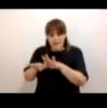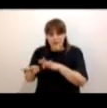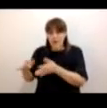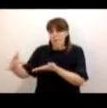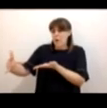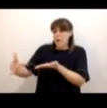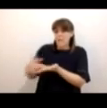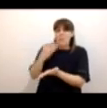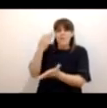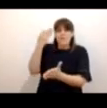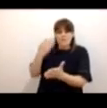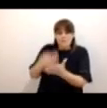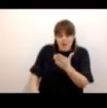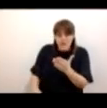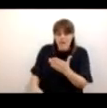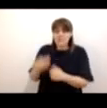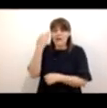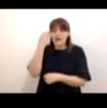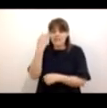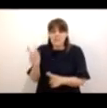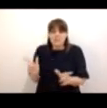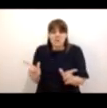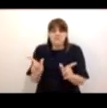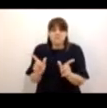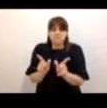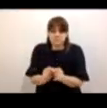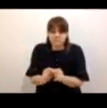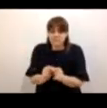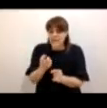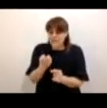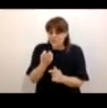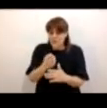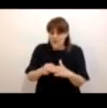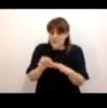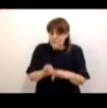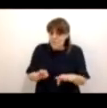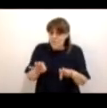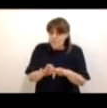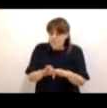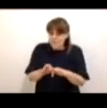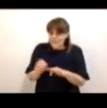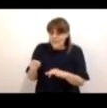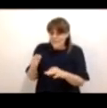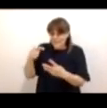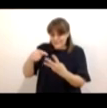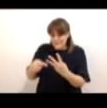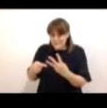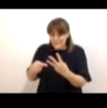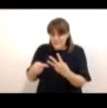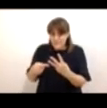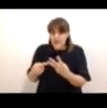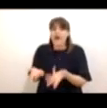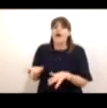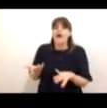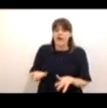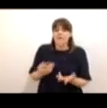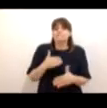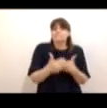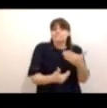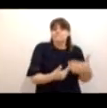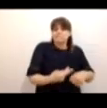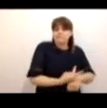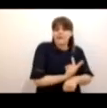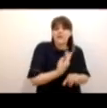y el tiempo como un recurso fundamental impacta directamente en la forma en como se llevan las prácticas de cuidado y crianza